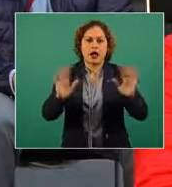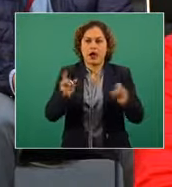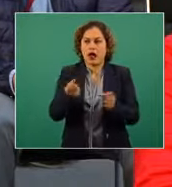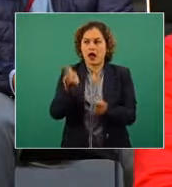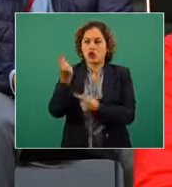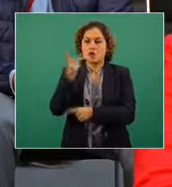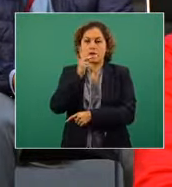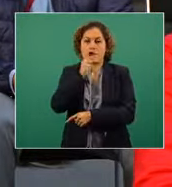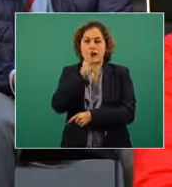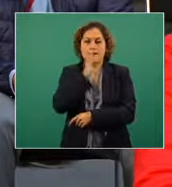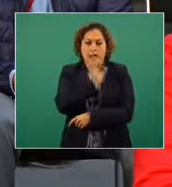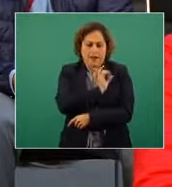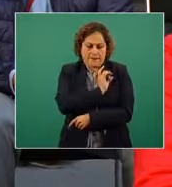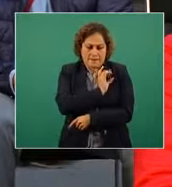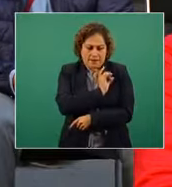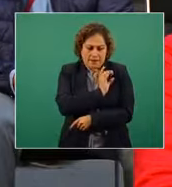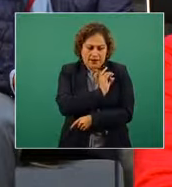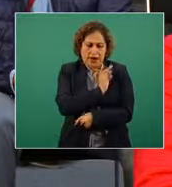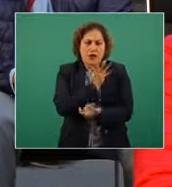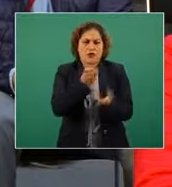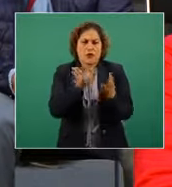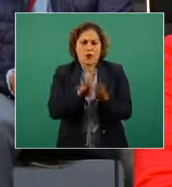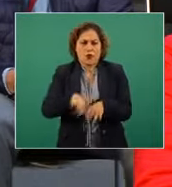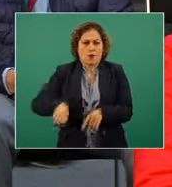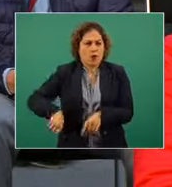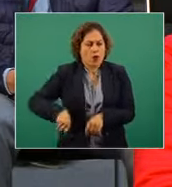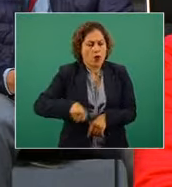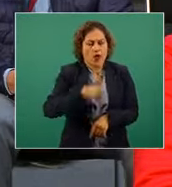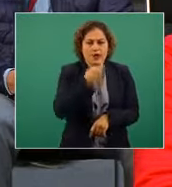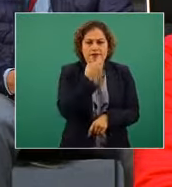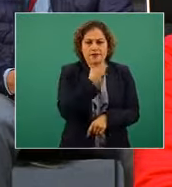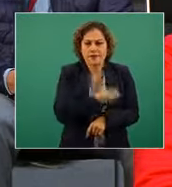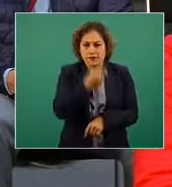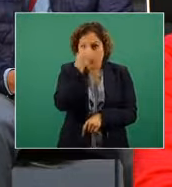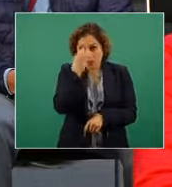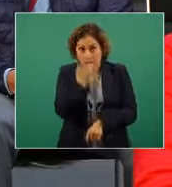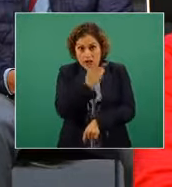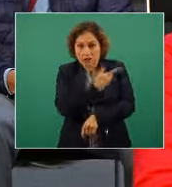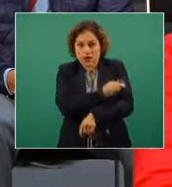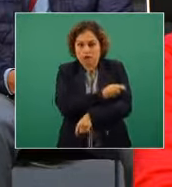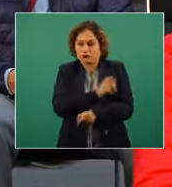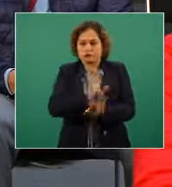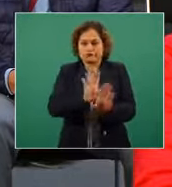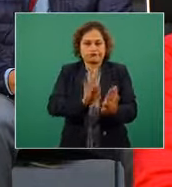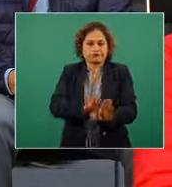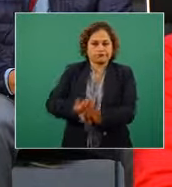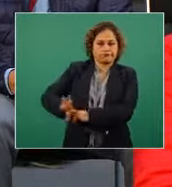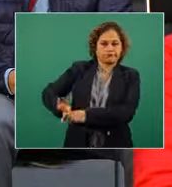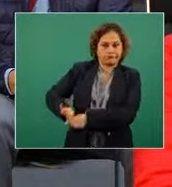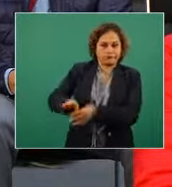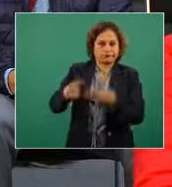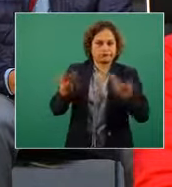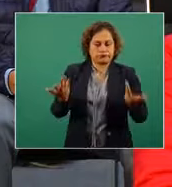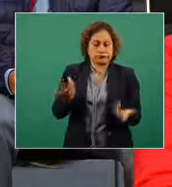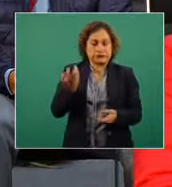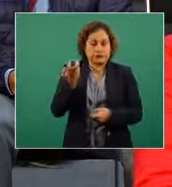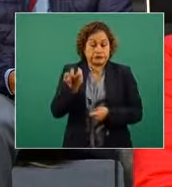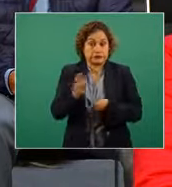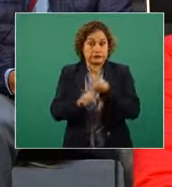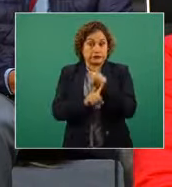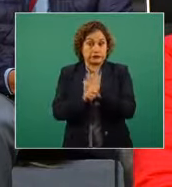alturas siguen con ese temor de llevar a los pequeños a vacunarse, pero esto pues en un momento dado